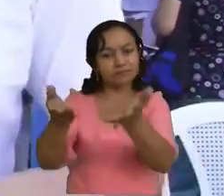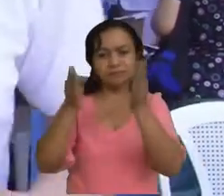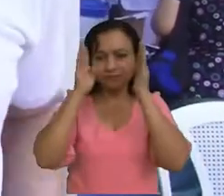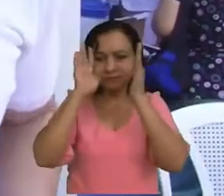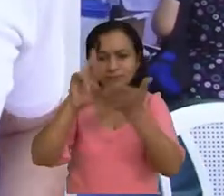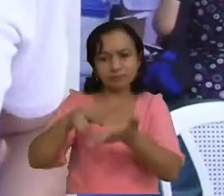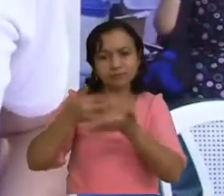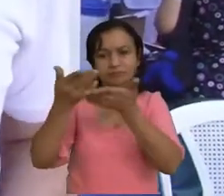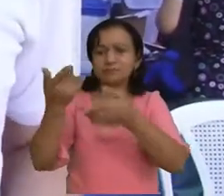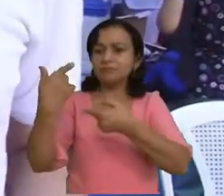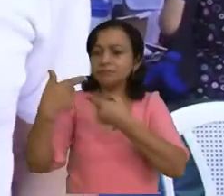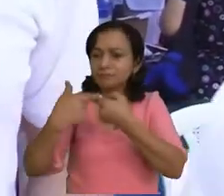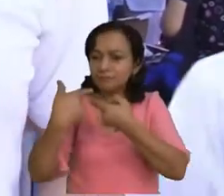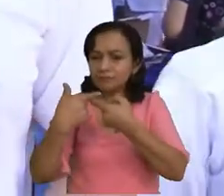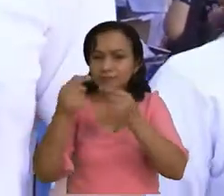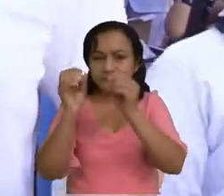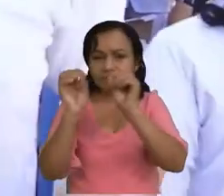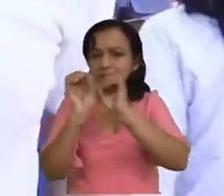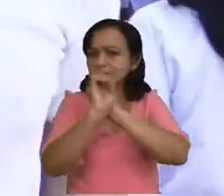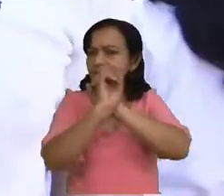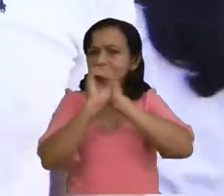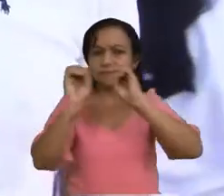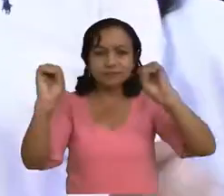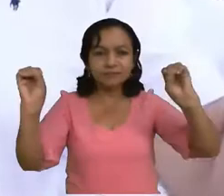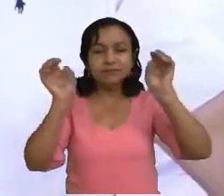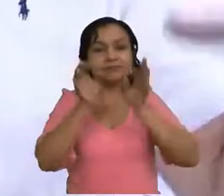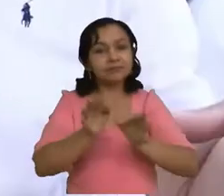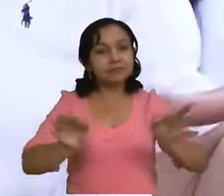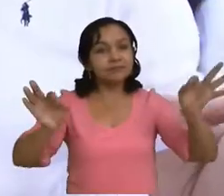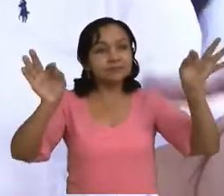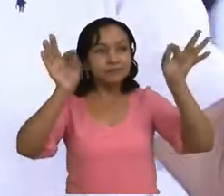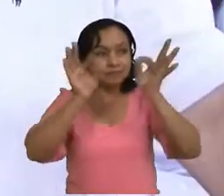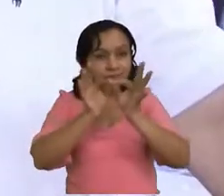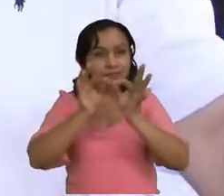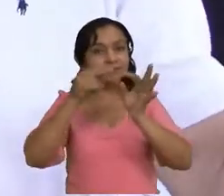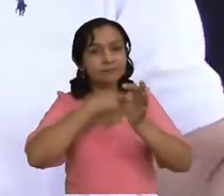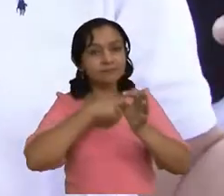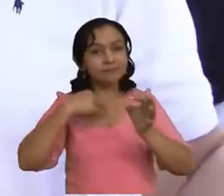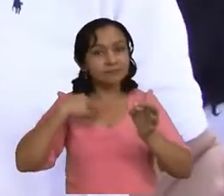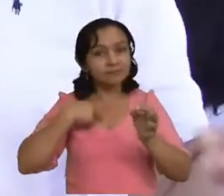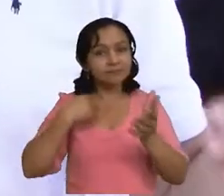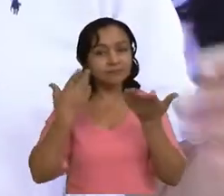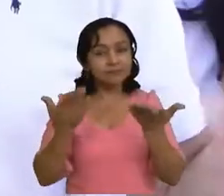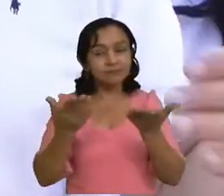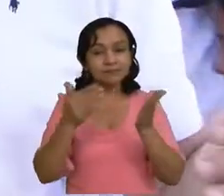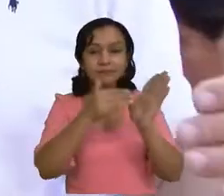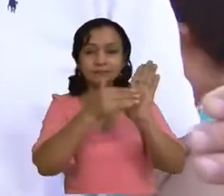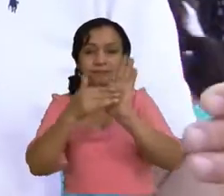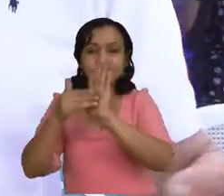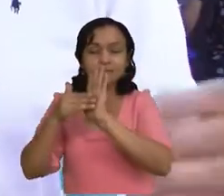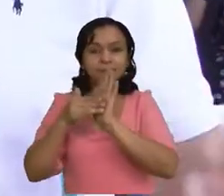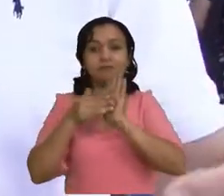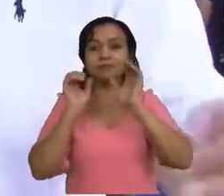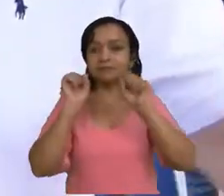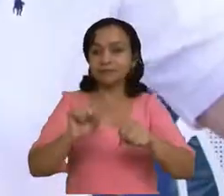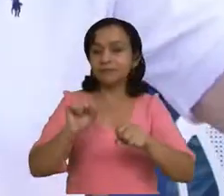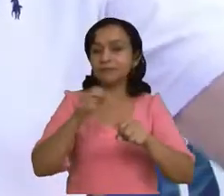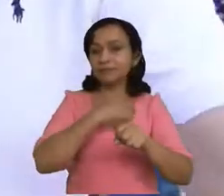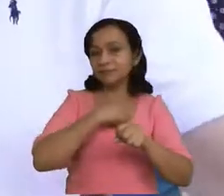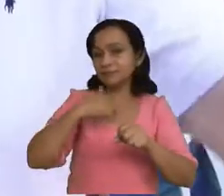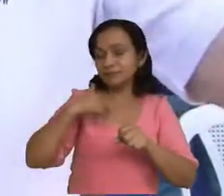se le cobra a nadie, ¿verdad? Y eso es lo muy importante, porque el modelo que realmente tenemos de gobierno es lo que